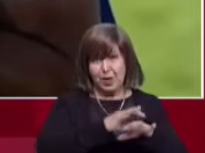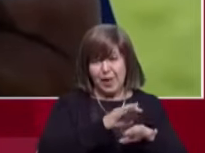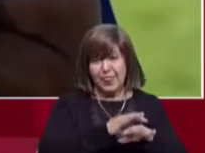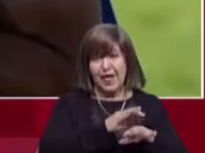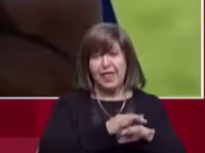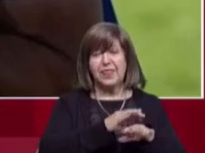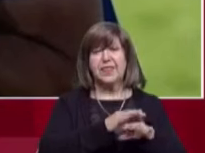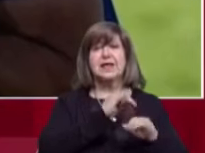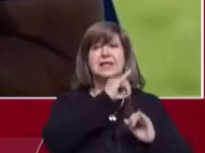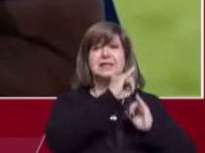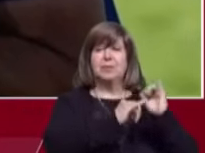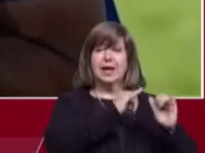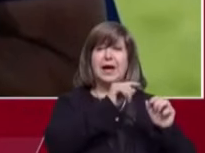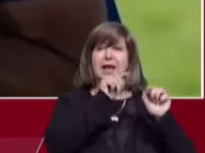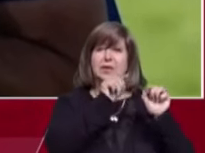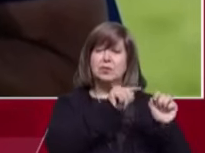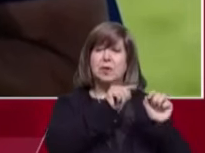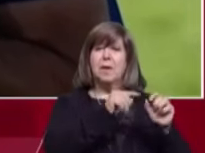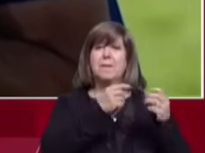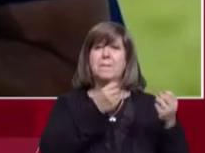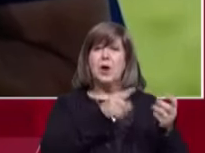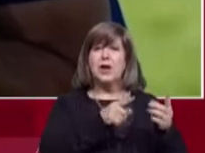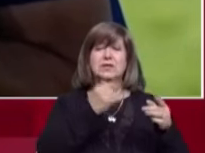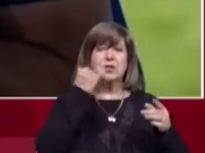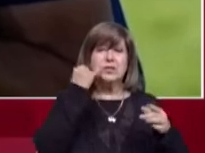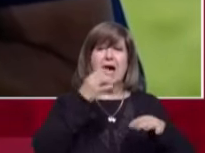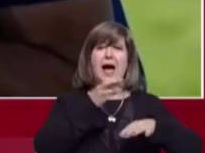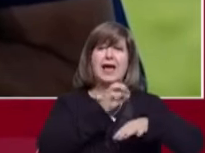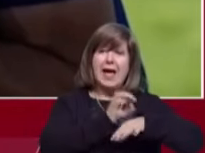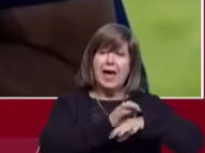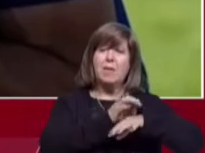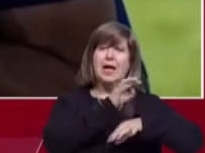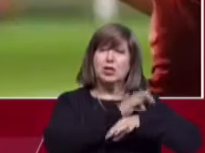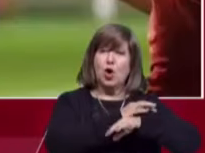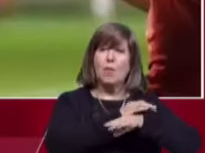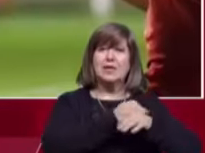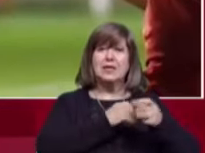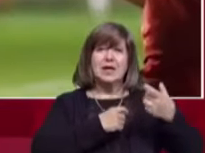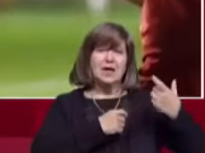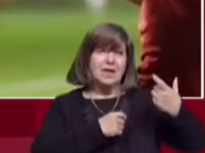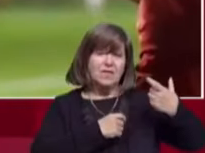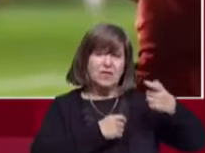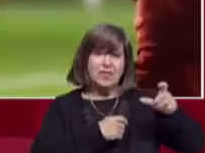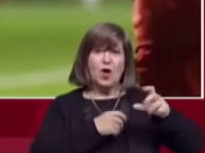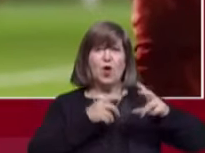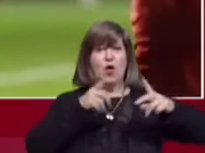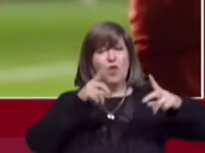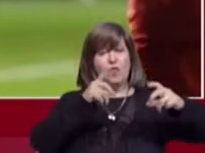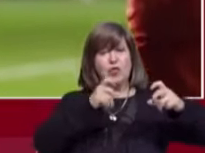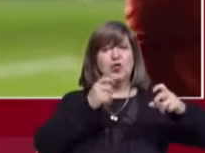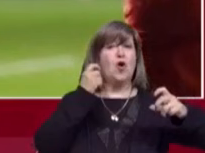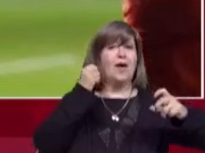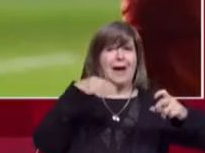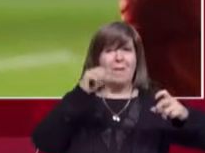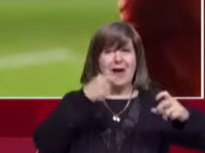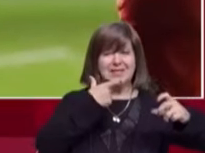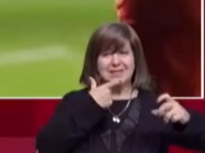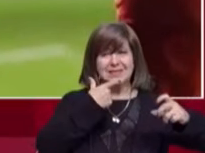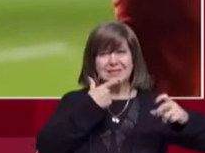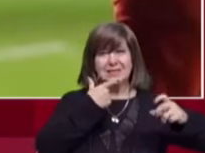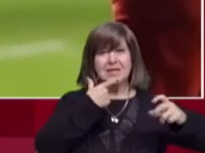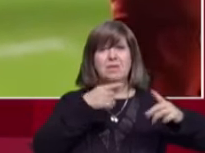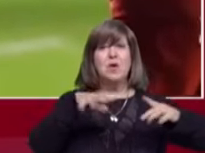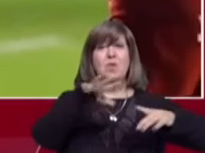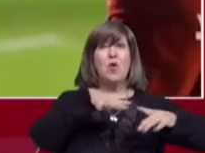explicaría en algún punto la presencia de matomas las videofilmaciones y los fotogramas incorporados a instancias del boliche